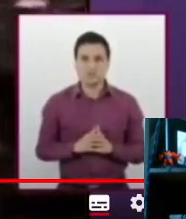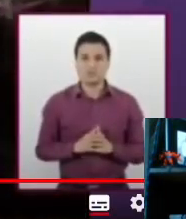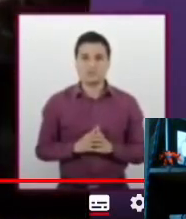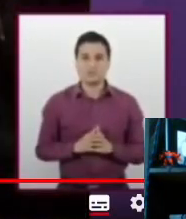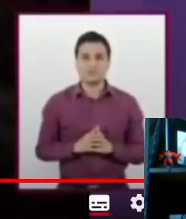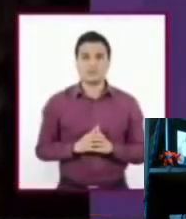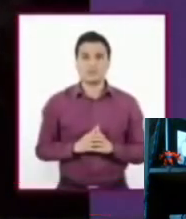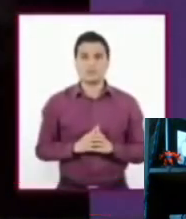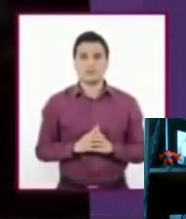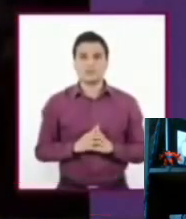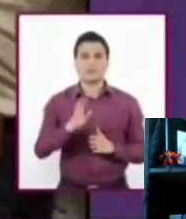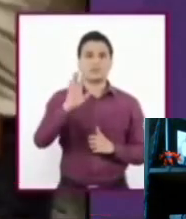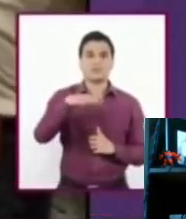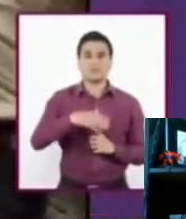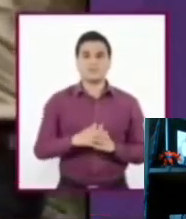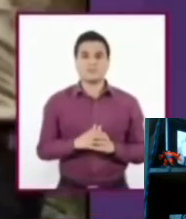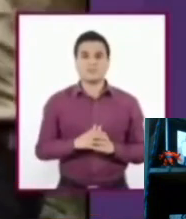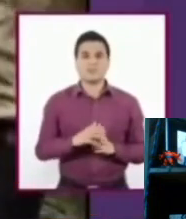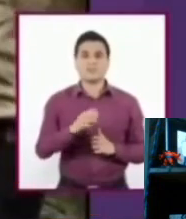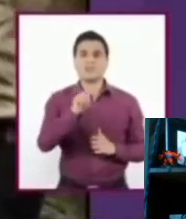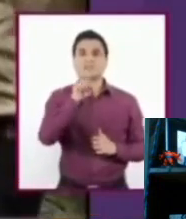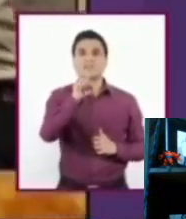de beber